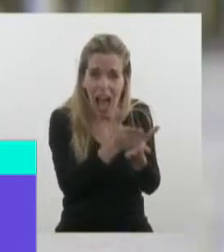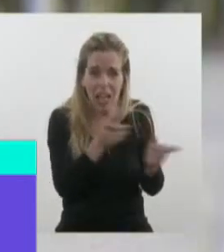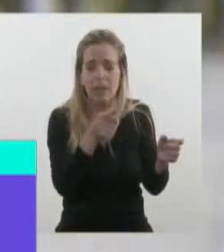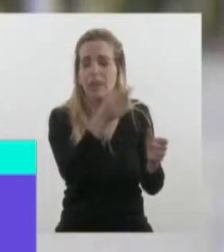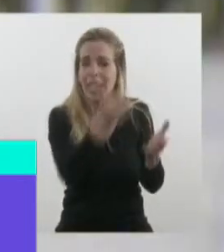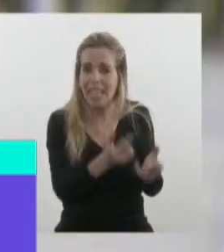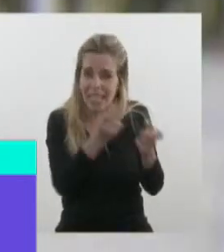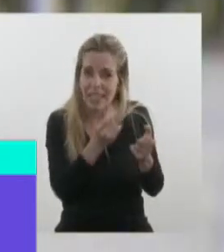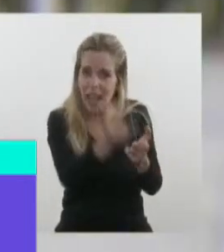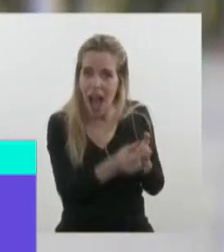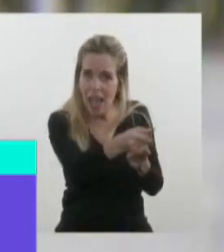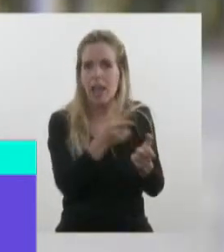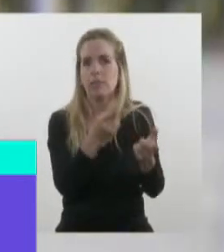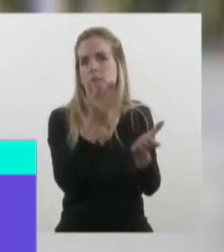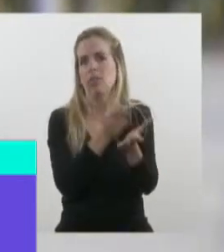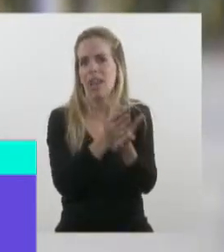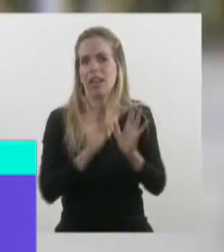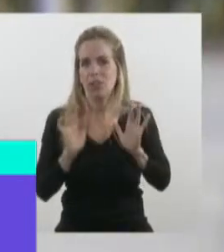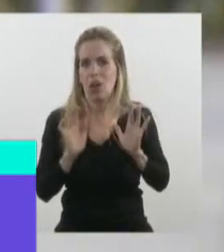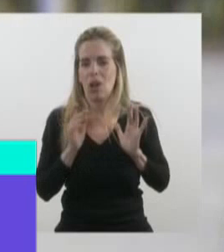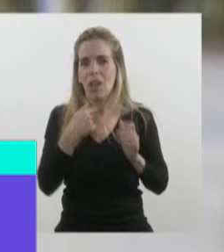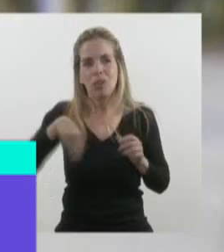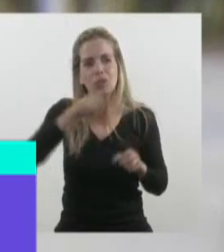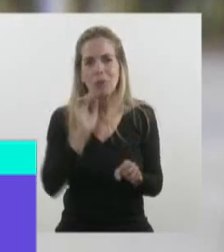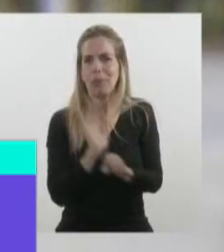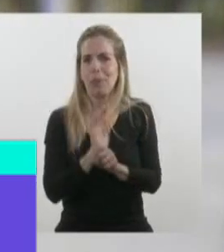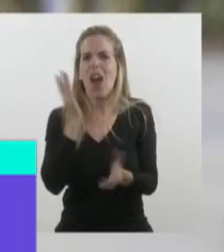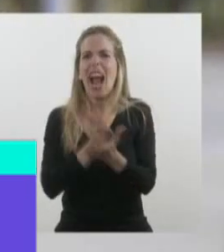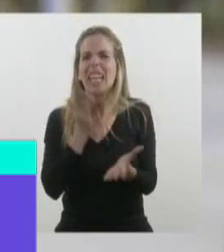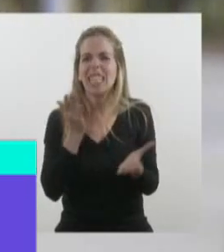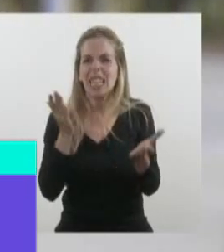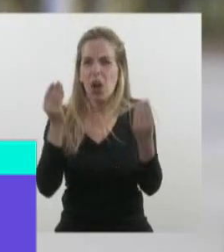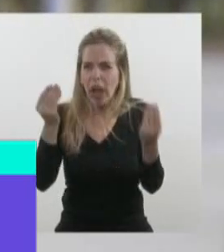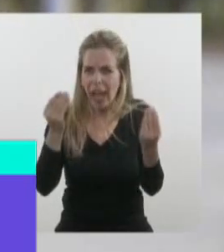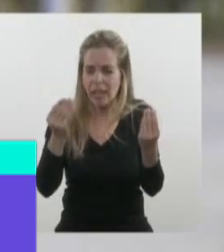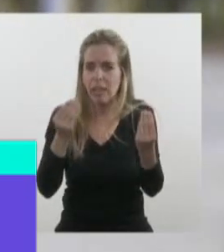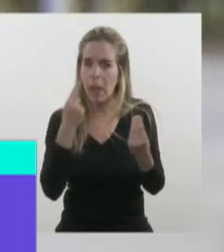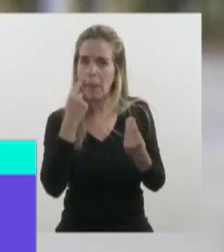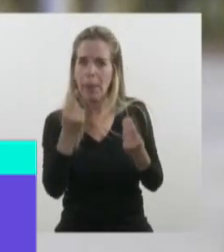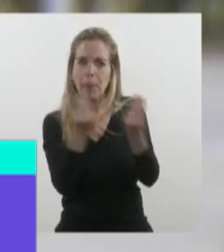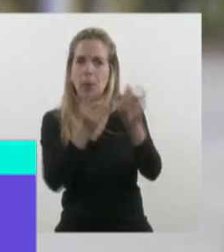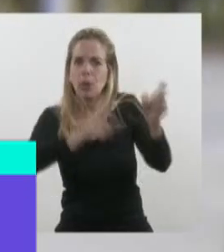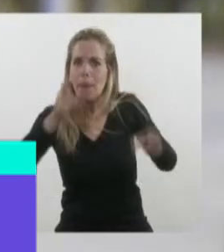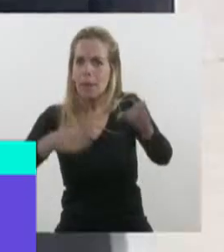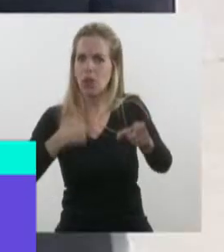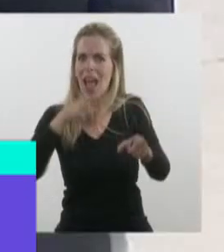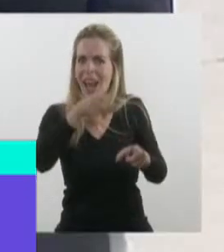aplicar es porque vemos que hay muchos argentinos reclamando derechos que no tienen y queremos cubrir esos